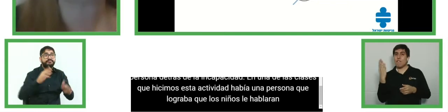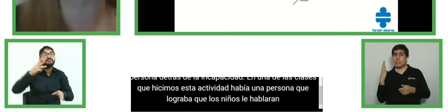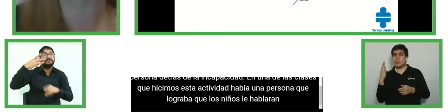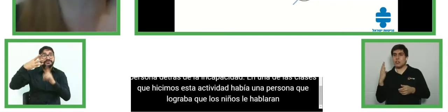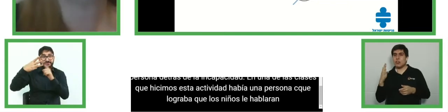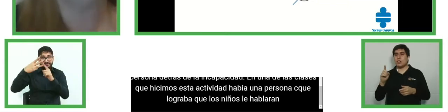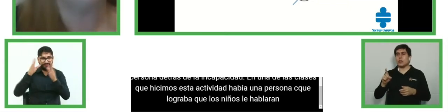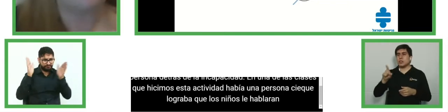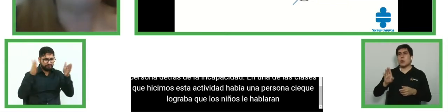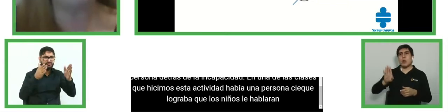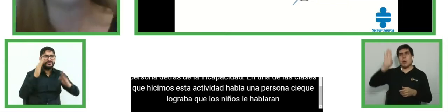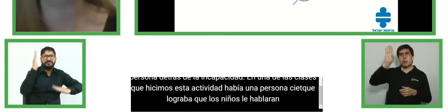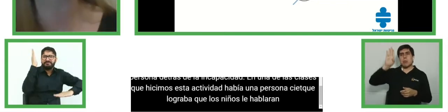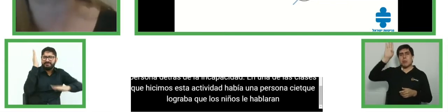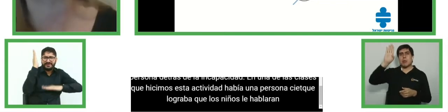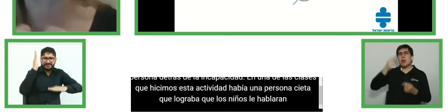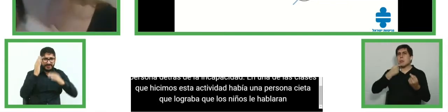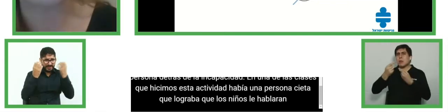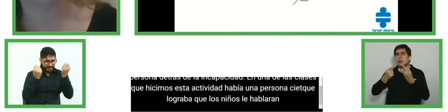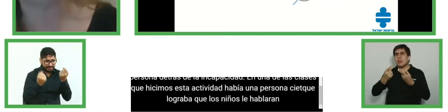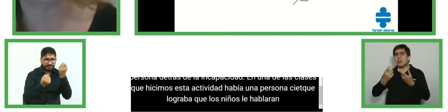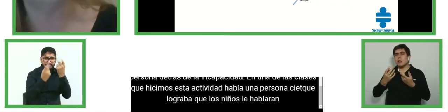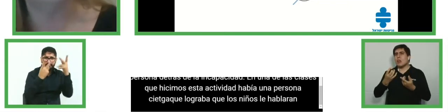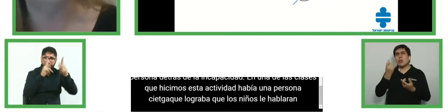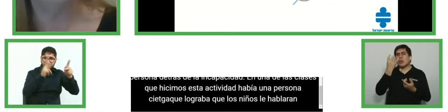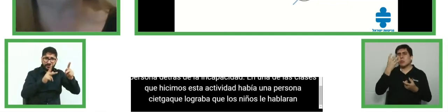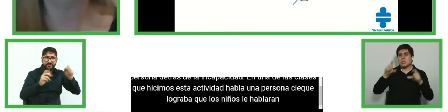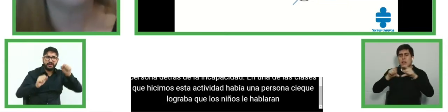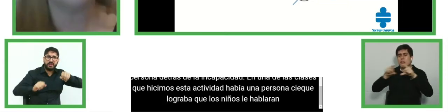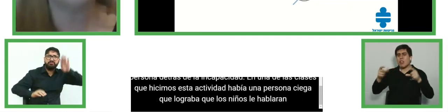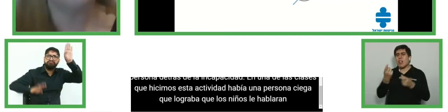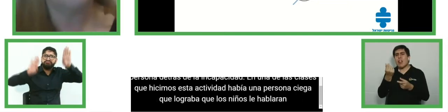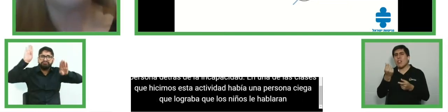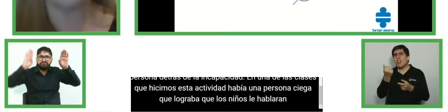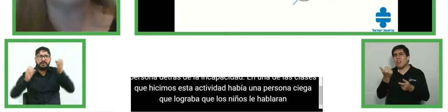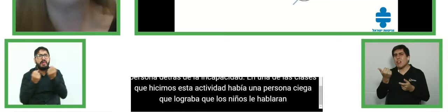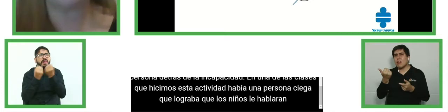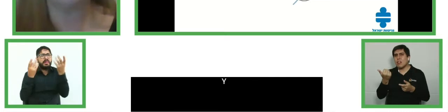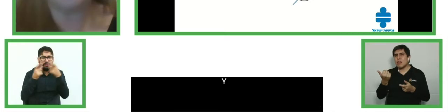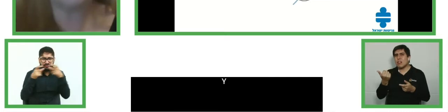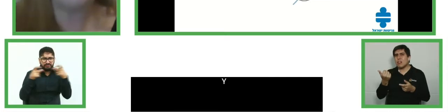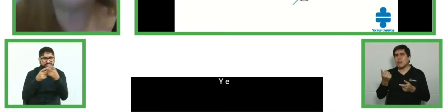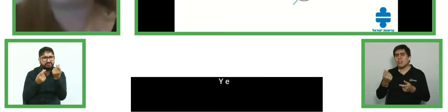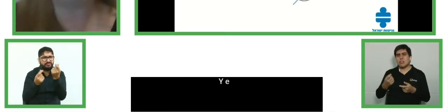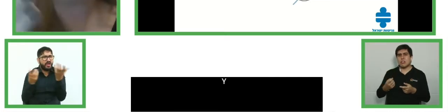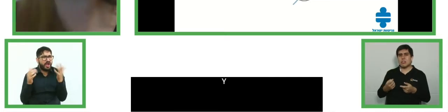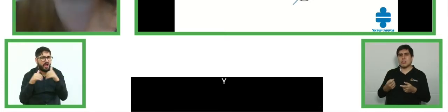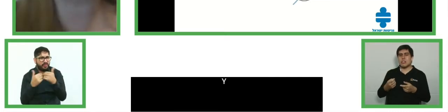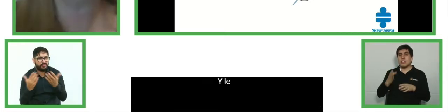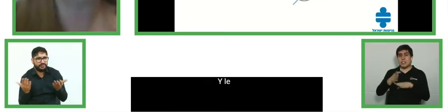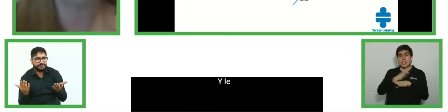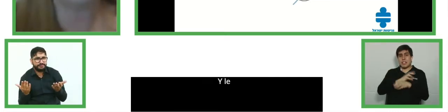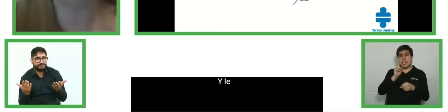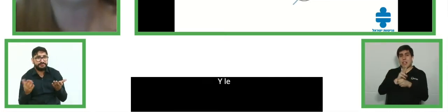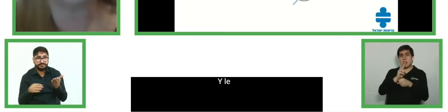disculpa, ¿cómo diferencias el dinero? Y antes de que el instructor pudiera responder,